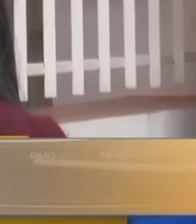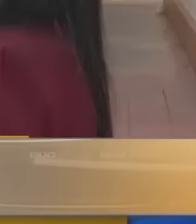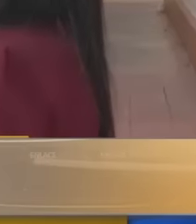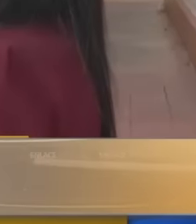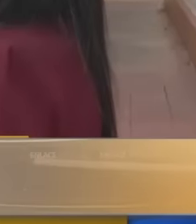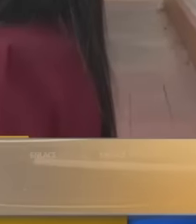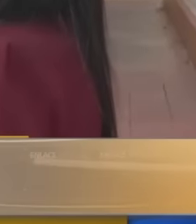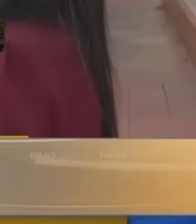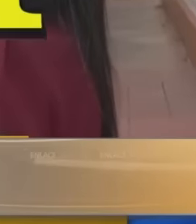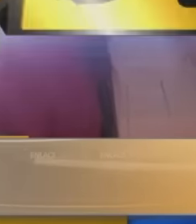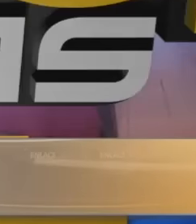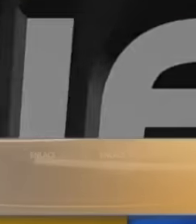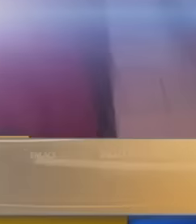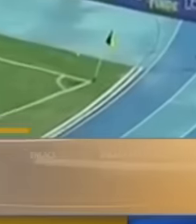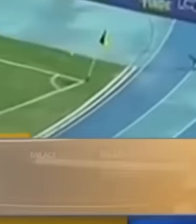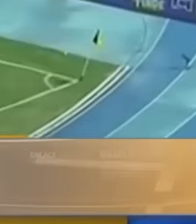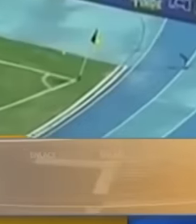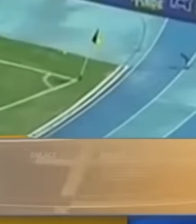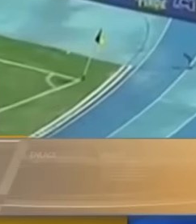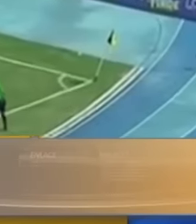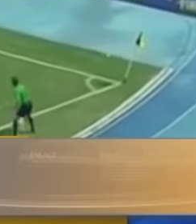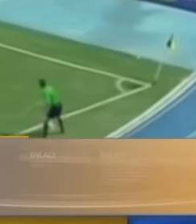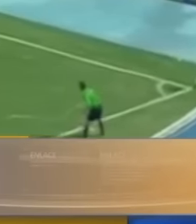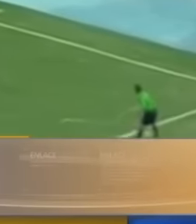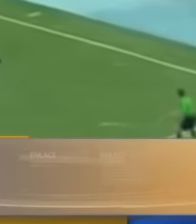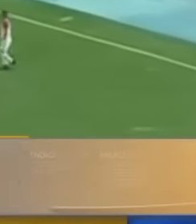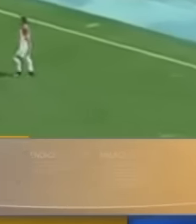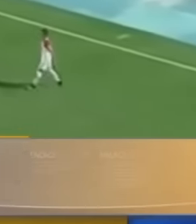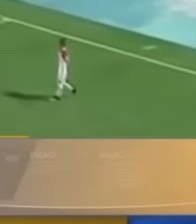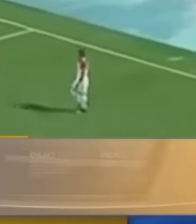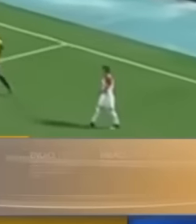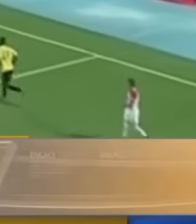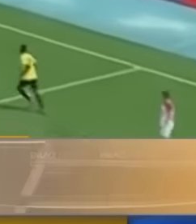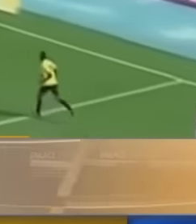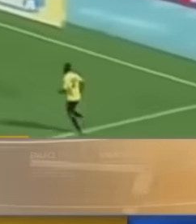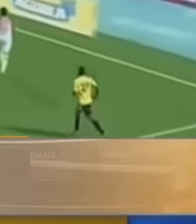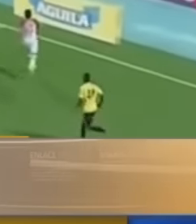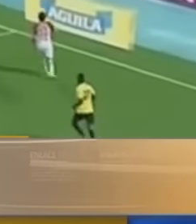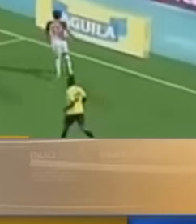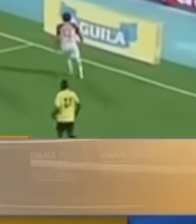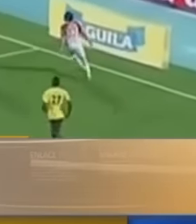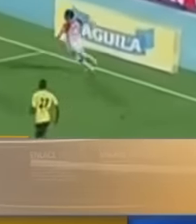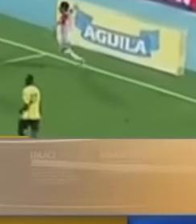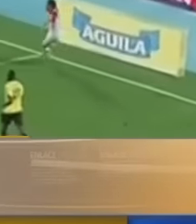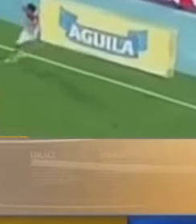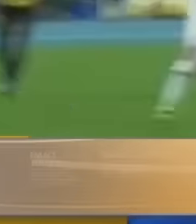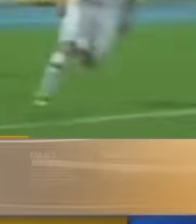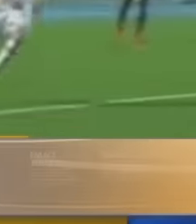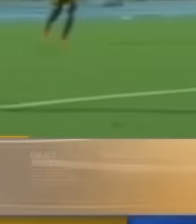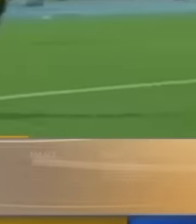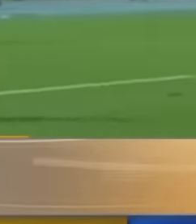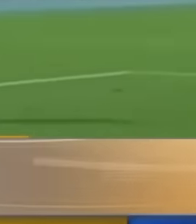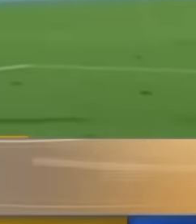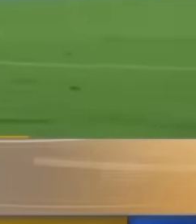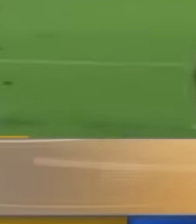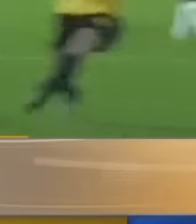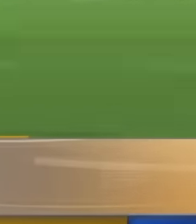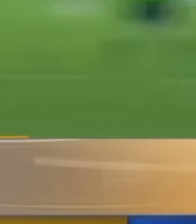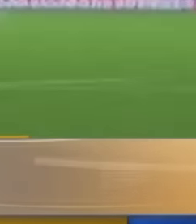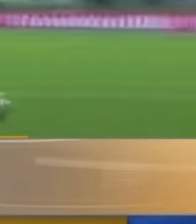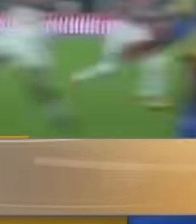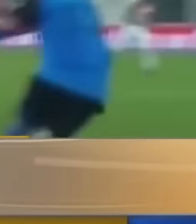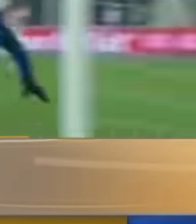e intentos de suicidios. En los deportes, Alianza Petrolera le cedió 3 puntos de local al Santa Fe tras ser derrotado 1-0. La